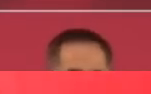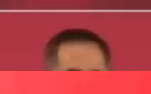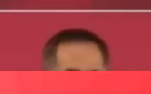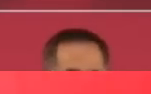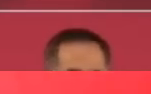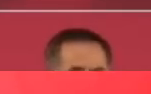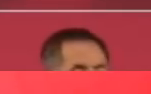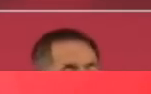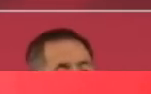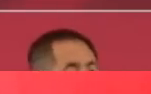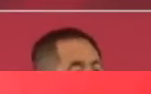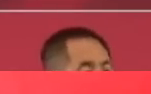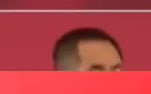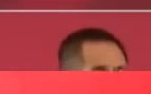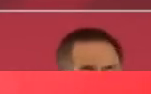apoyan